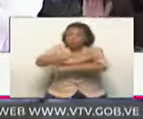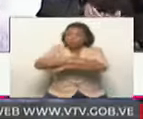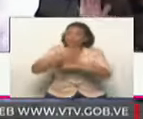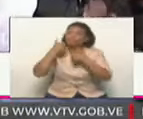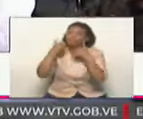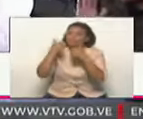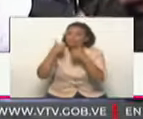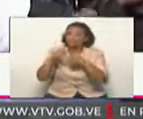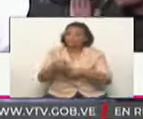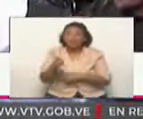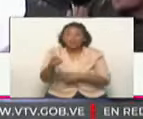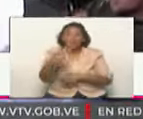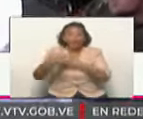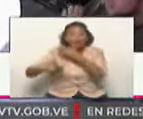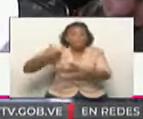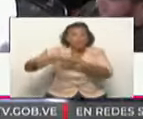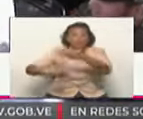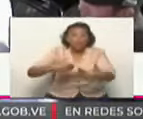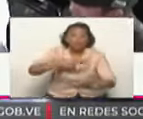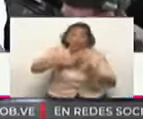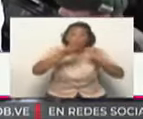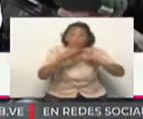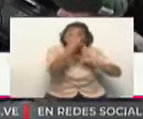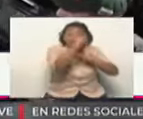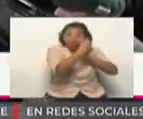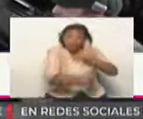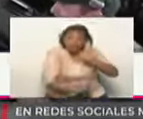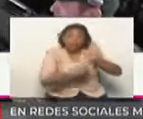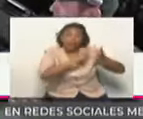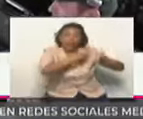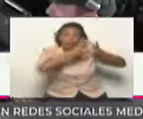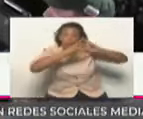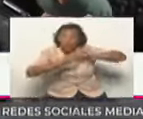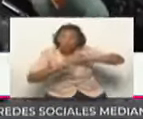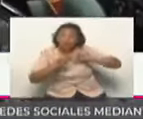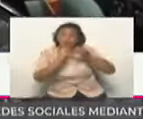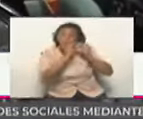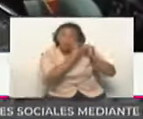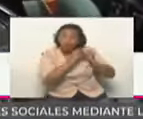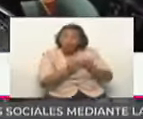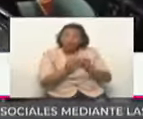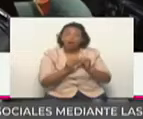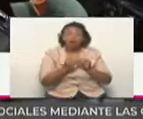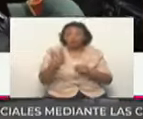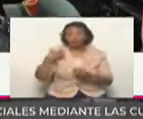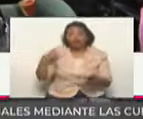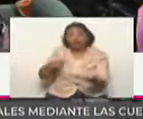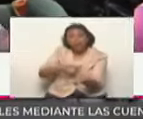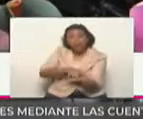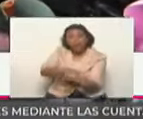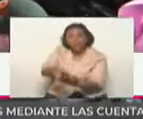Porque hemos venido articulando. Yo regresé